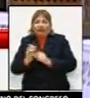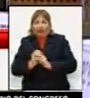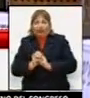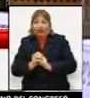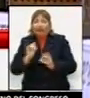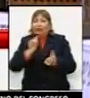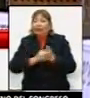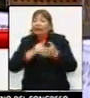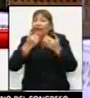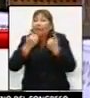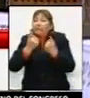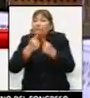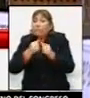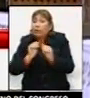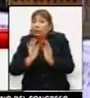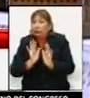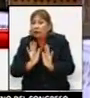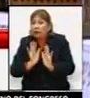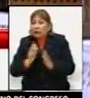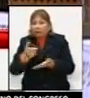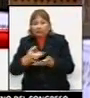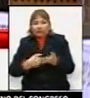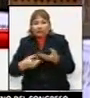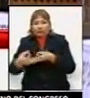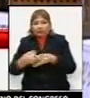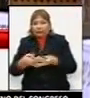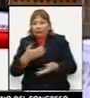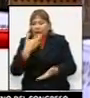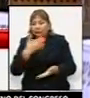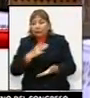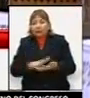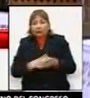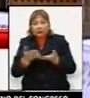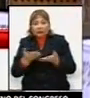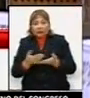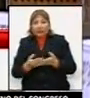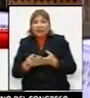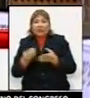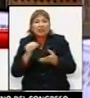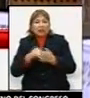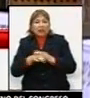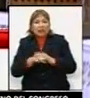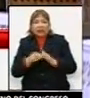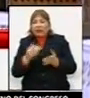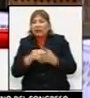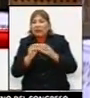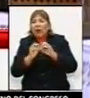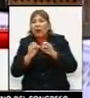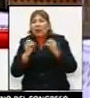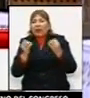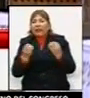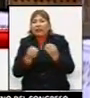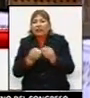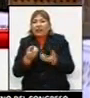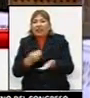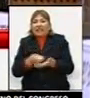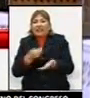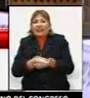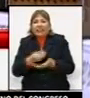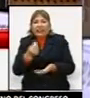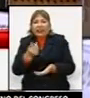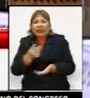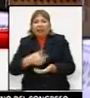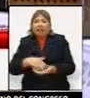la posibilidad del ingreso mal habido o de la subordinación de las organizaciones al dinero es